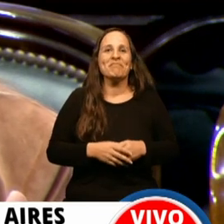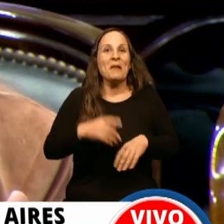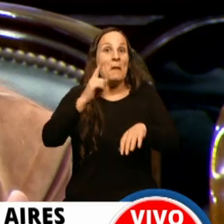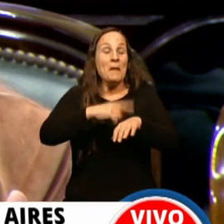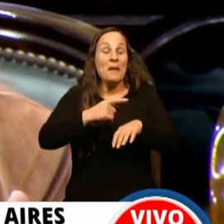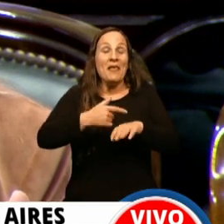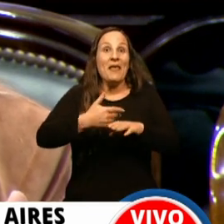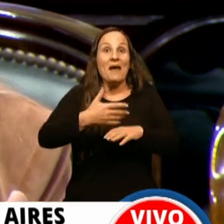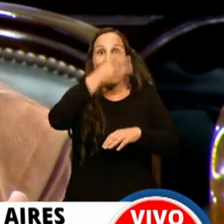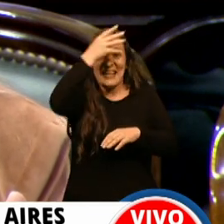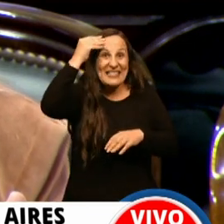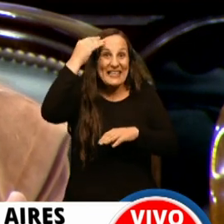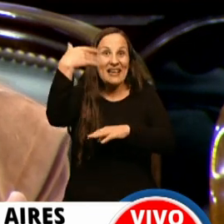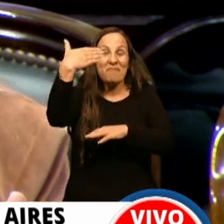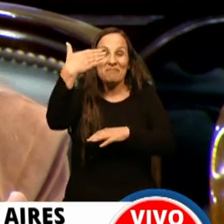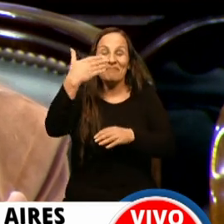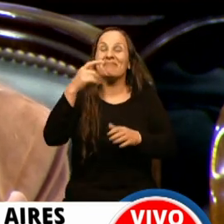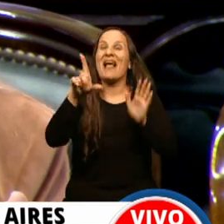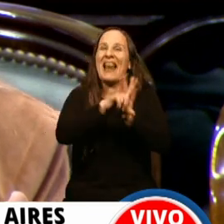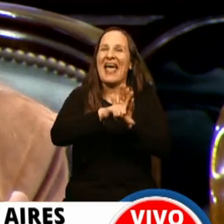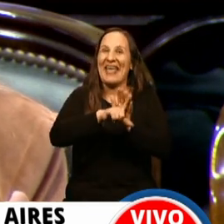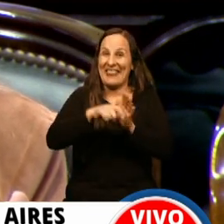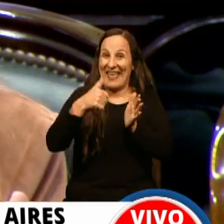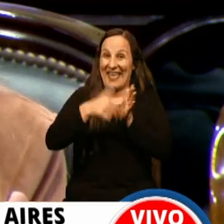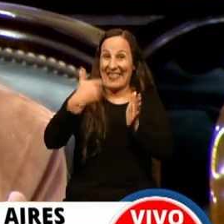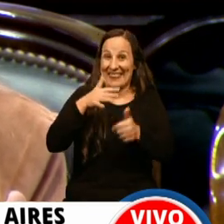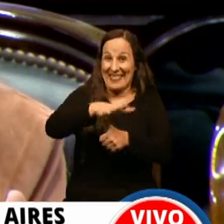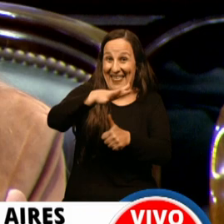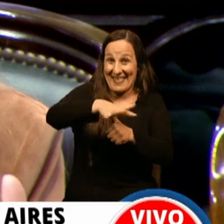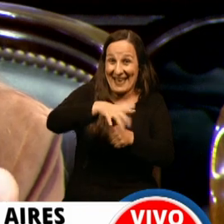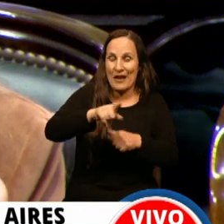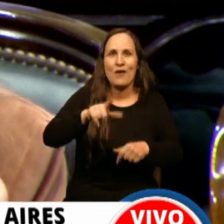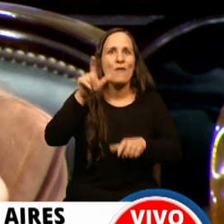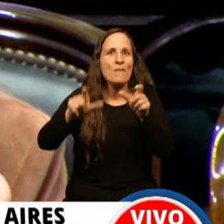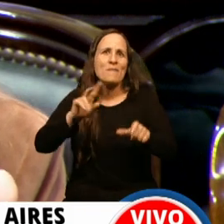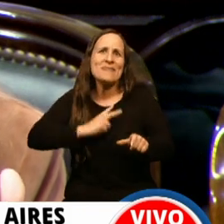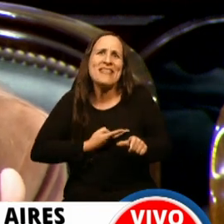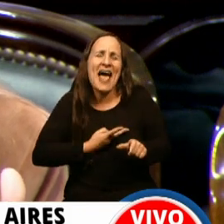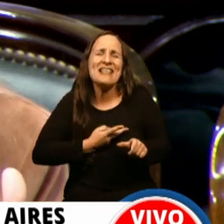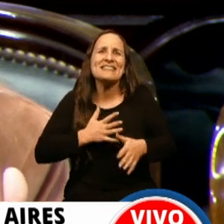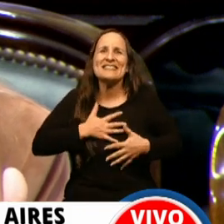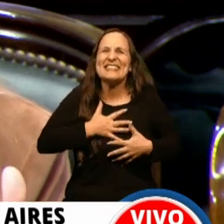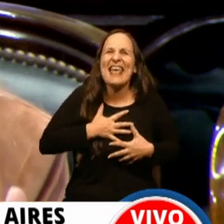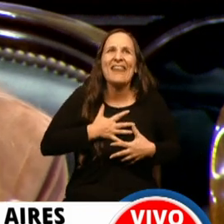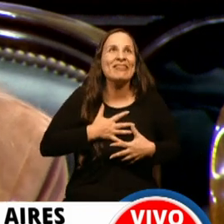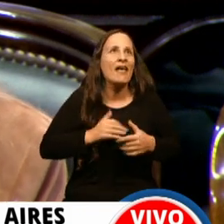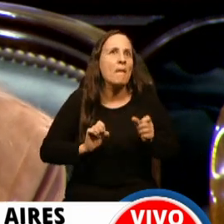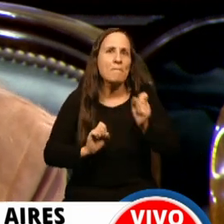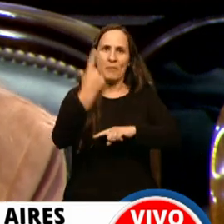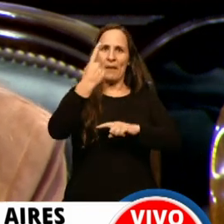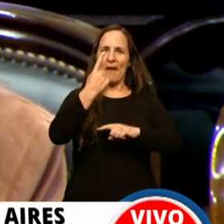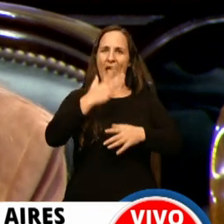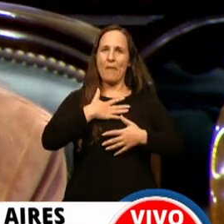la ley de identidad de género muchas trans sintieron que por primera vez tenían